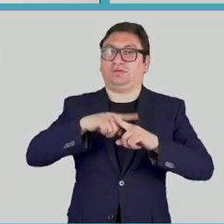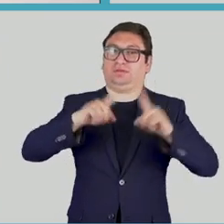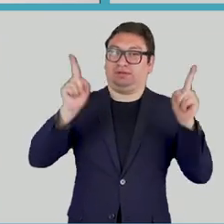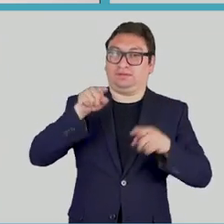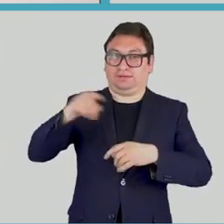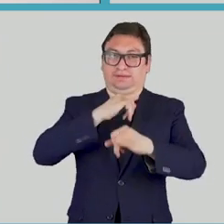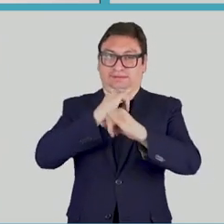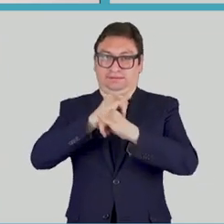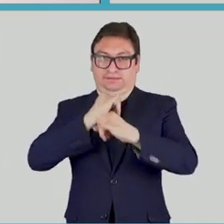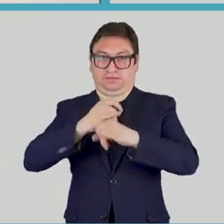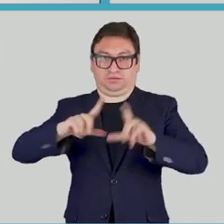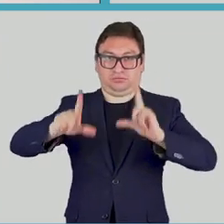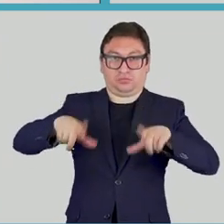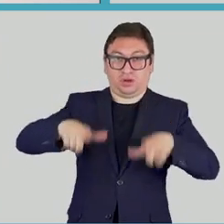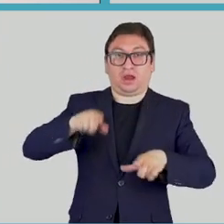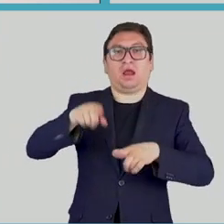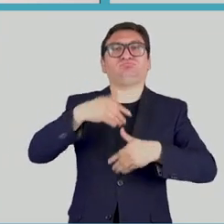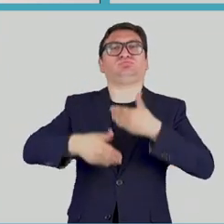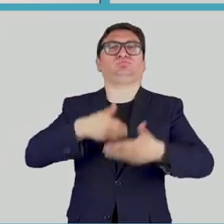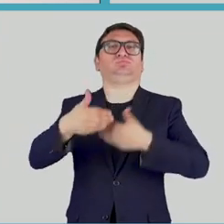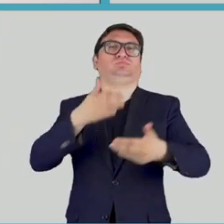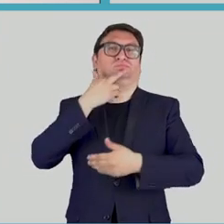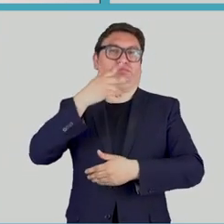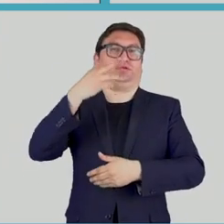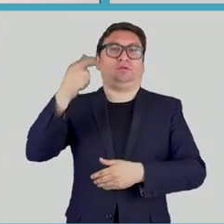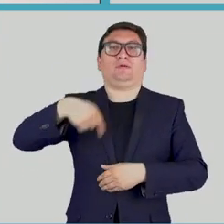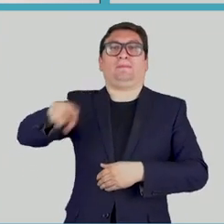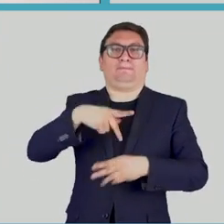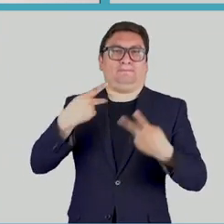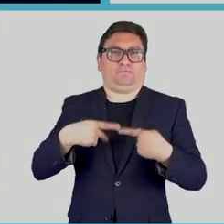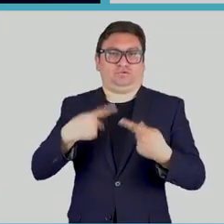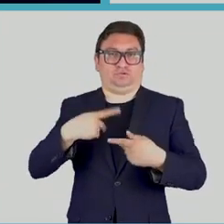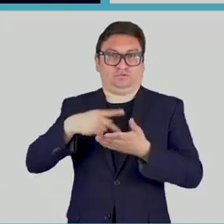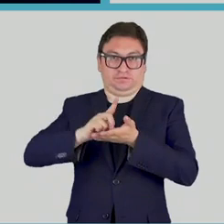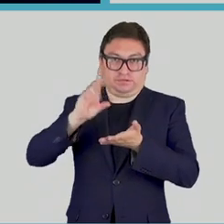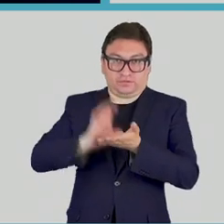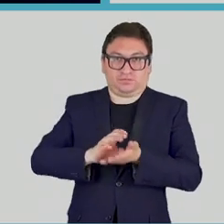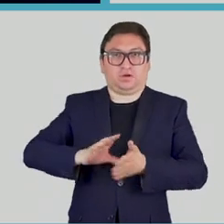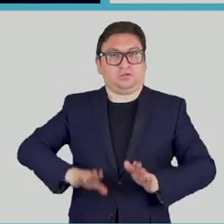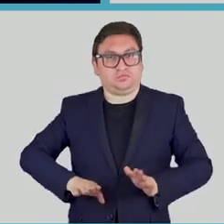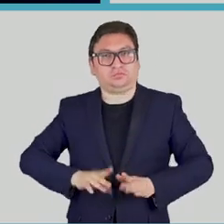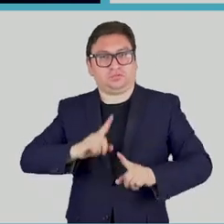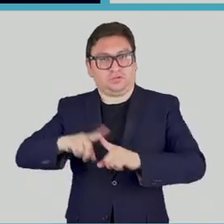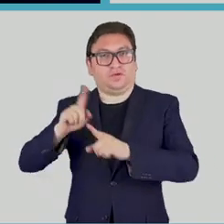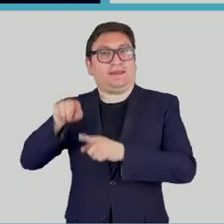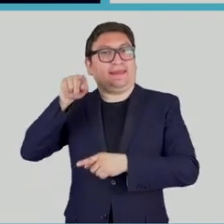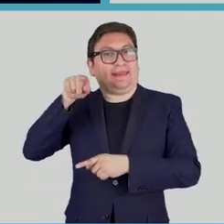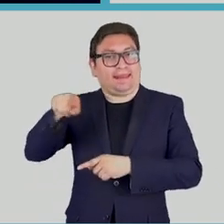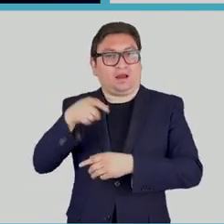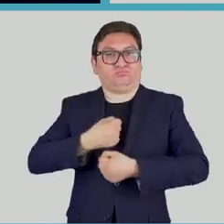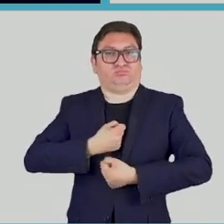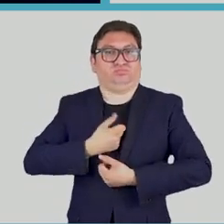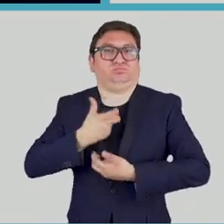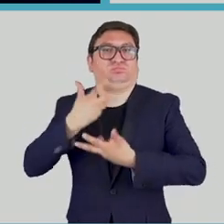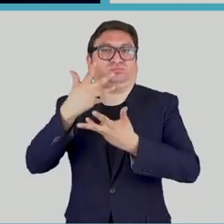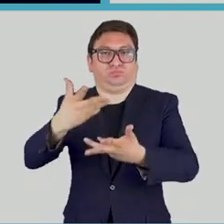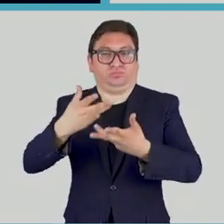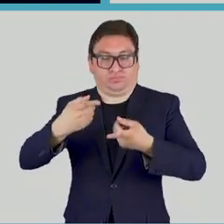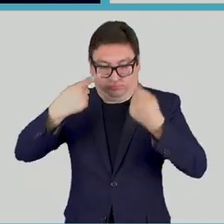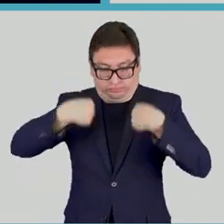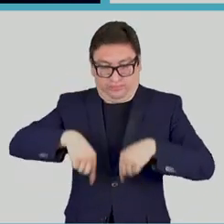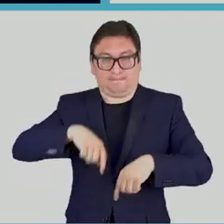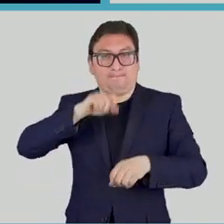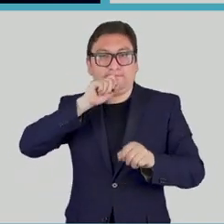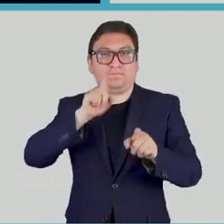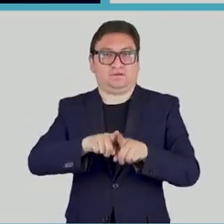plataformas ya le están permitido un avance para que las propias personas con distintos tipos de discapacidad hablen en primera persona